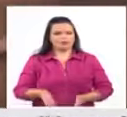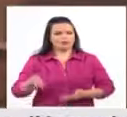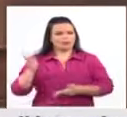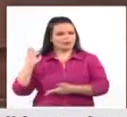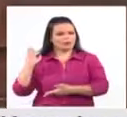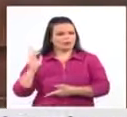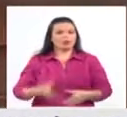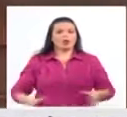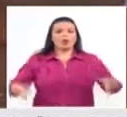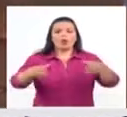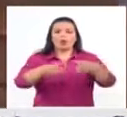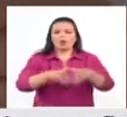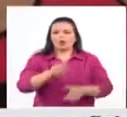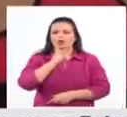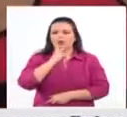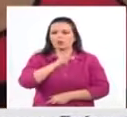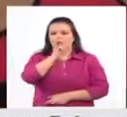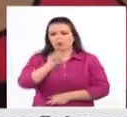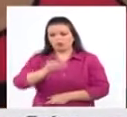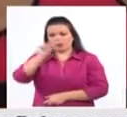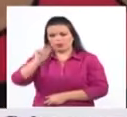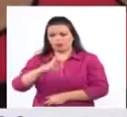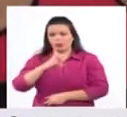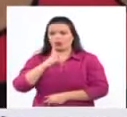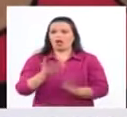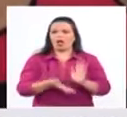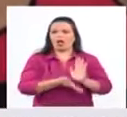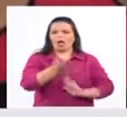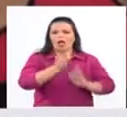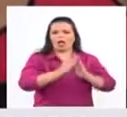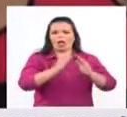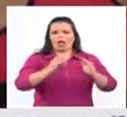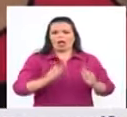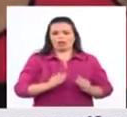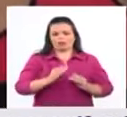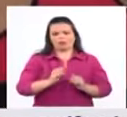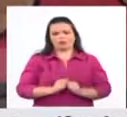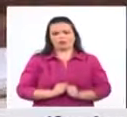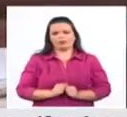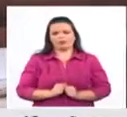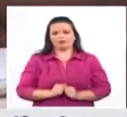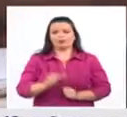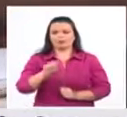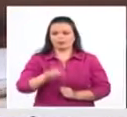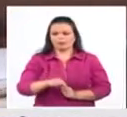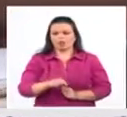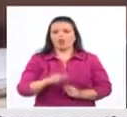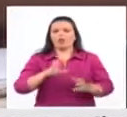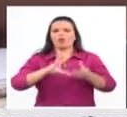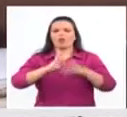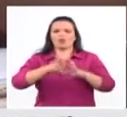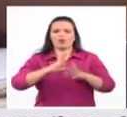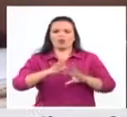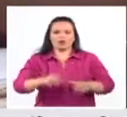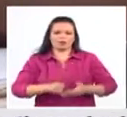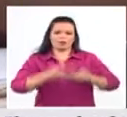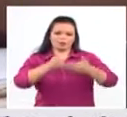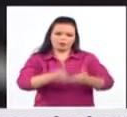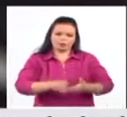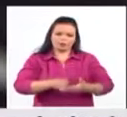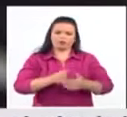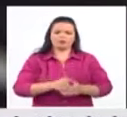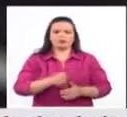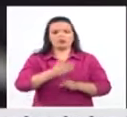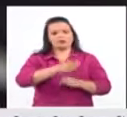paciente convaleciente de la COVID-19, uno de los pilares fundamentales dentro de las estrategias para el enfrentamiento a la pandemia en Santiago de